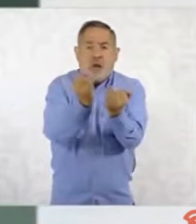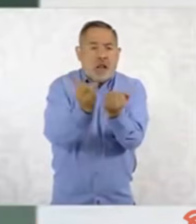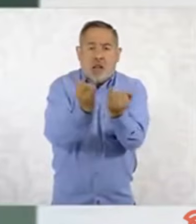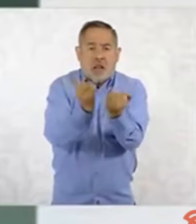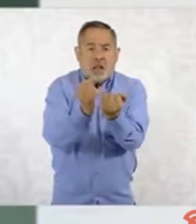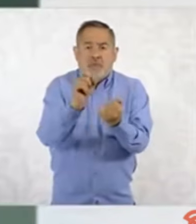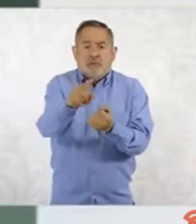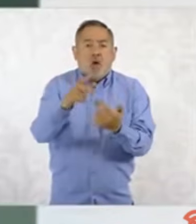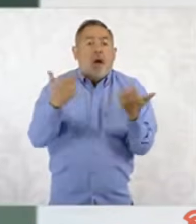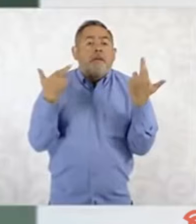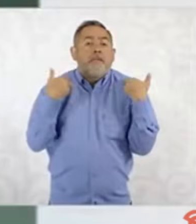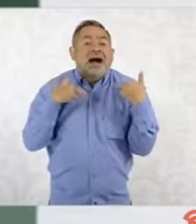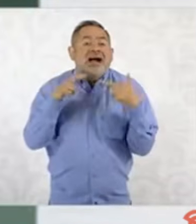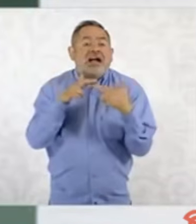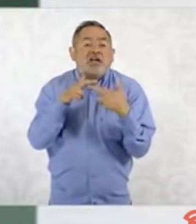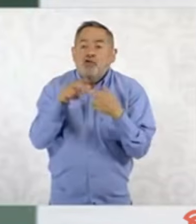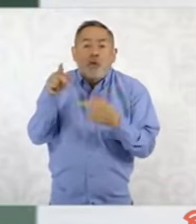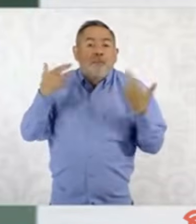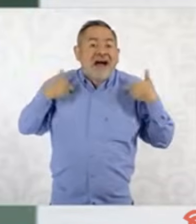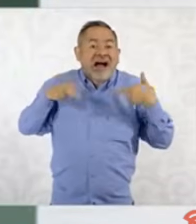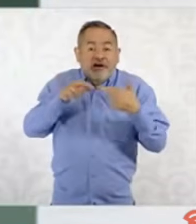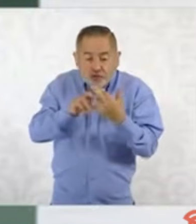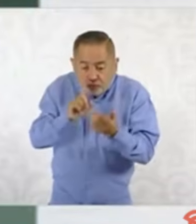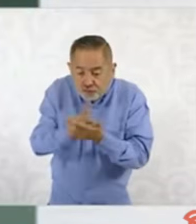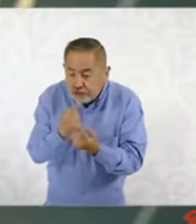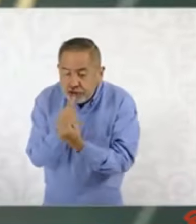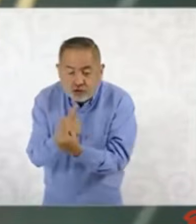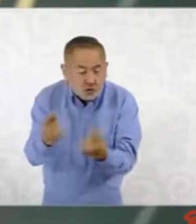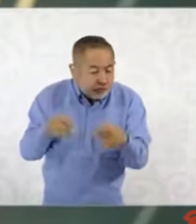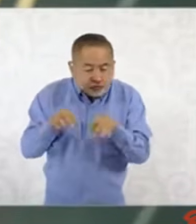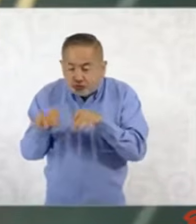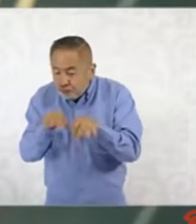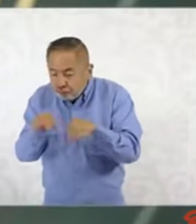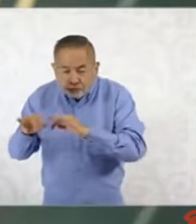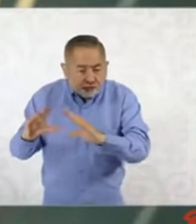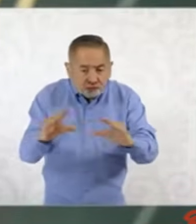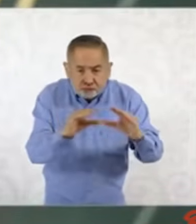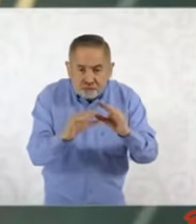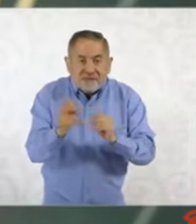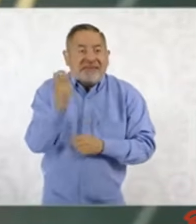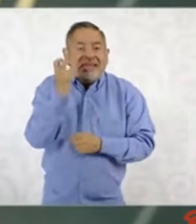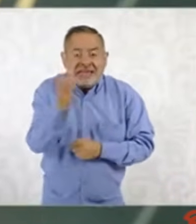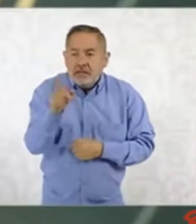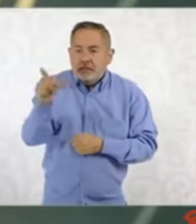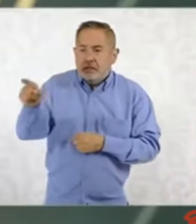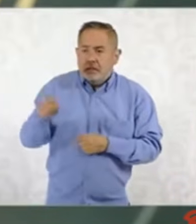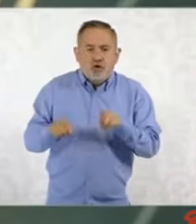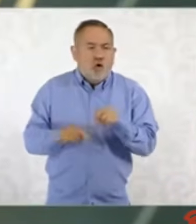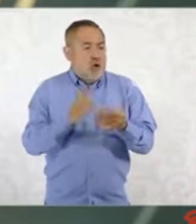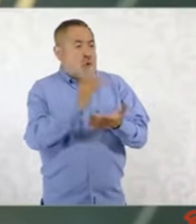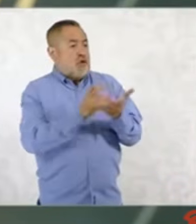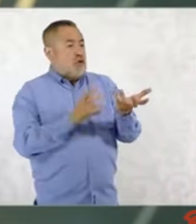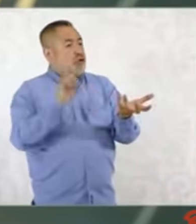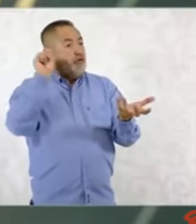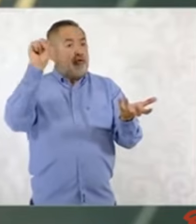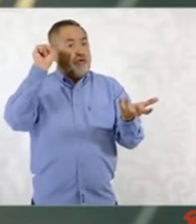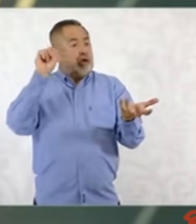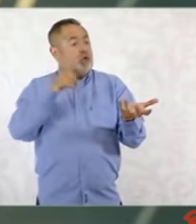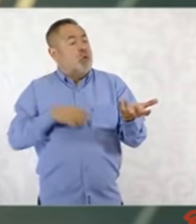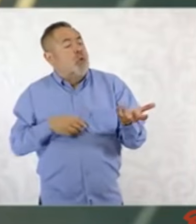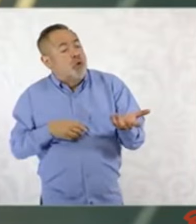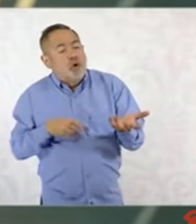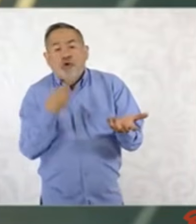pueblo, con el maestro que está frente a grupo, que él pueda hablar, no nada más quedarnos con